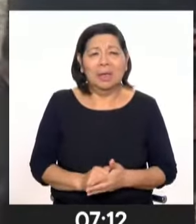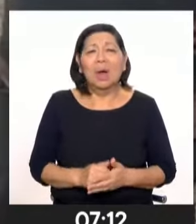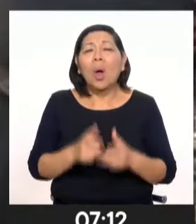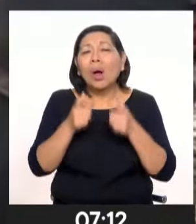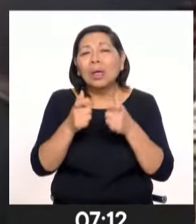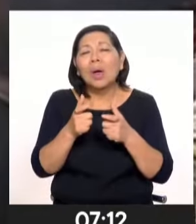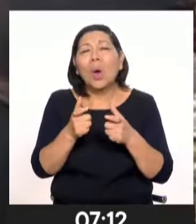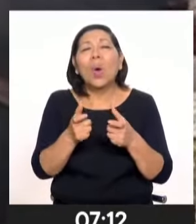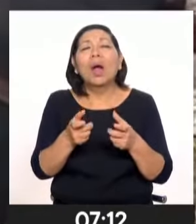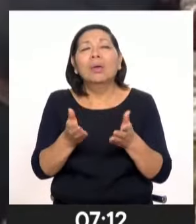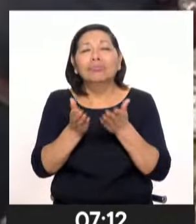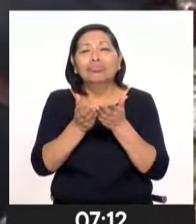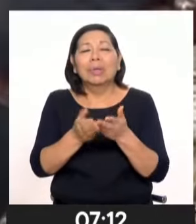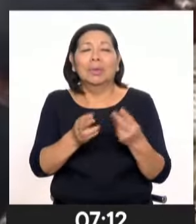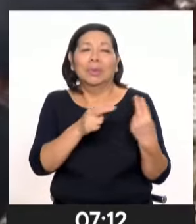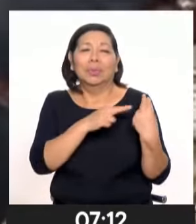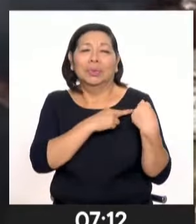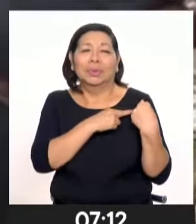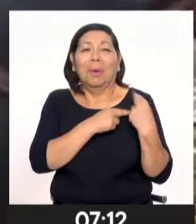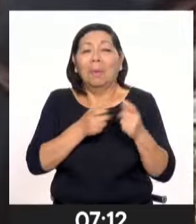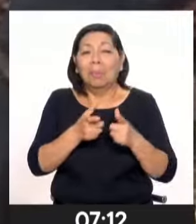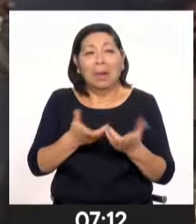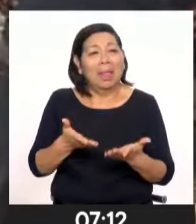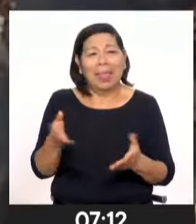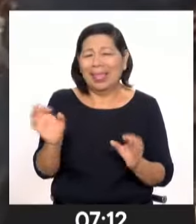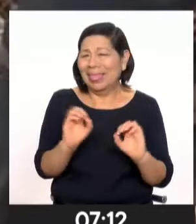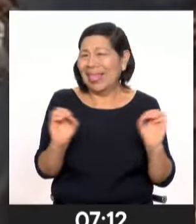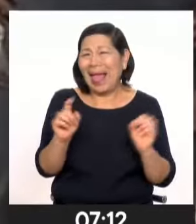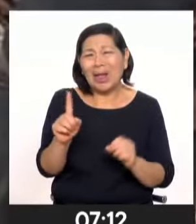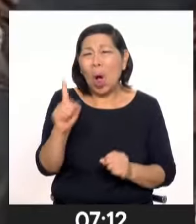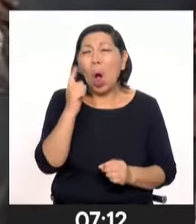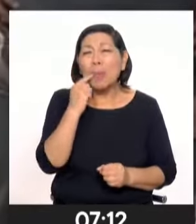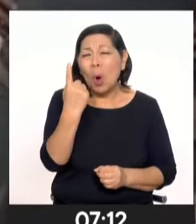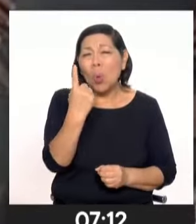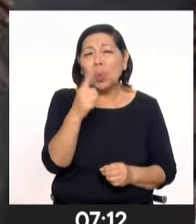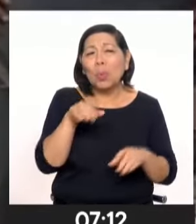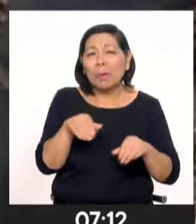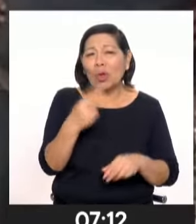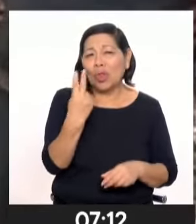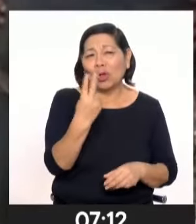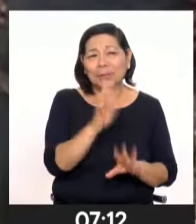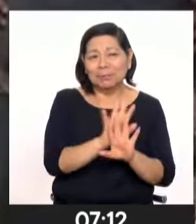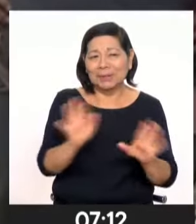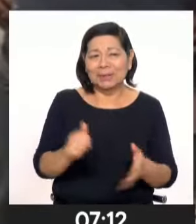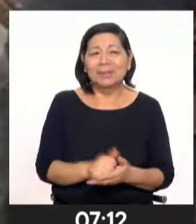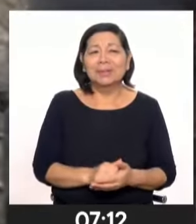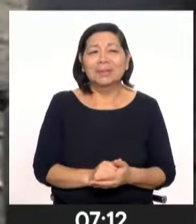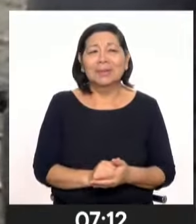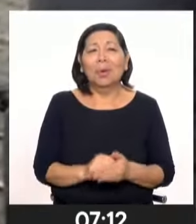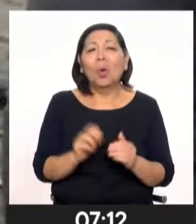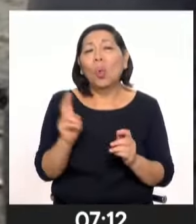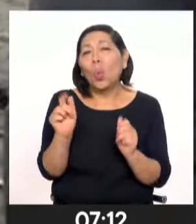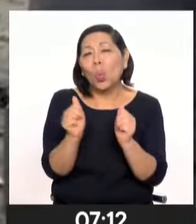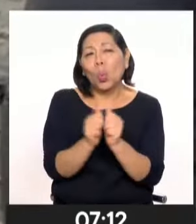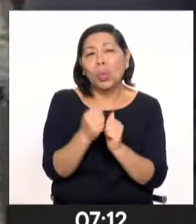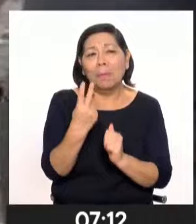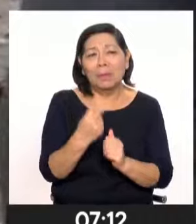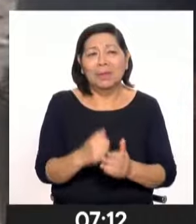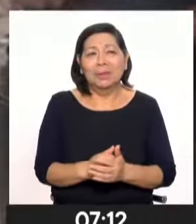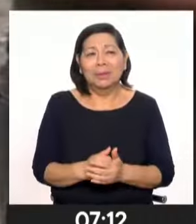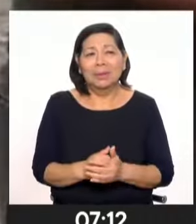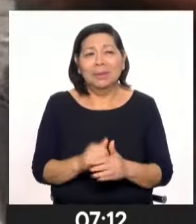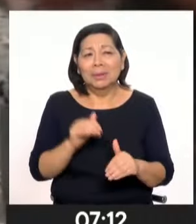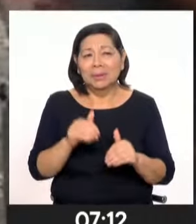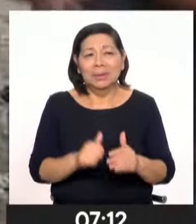guardianes son guardianes cl no había tripulantes no había no con su perrito estaba ahí Ah Tampoco sabía